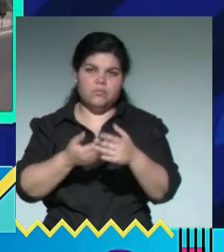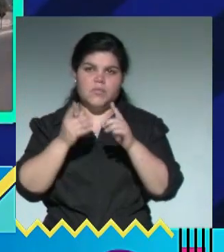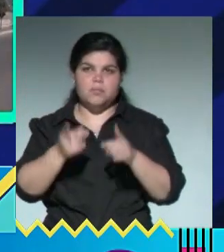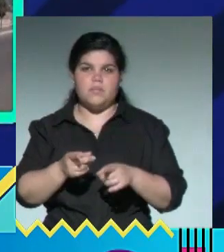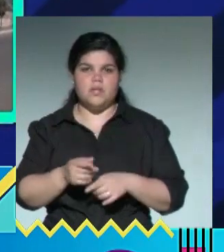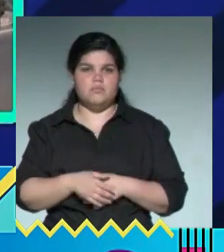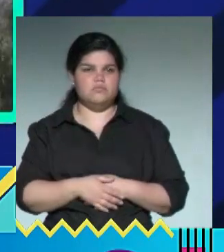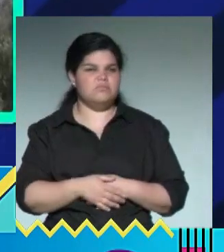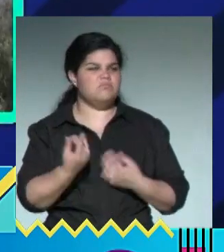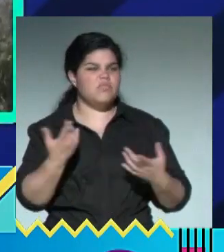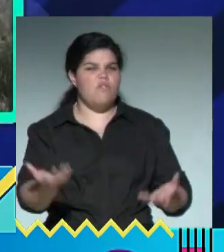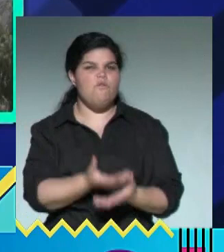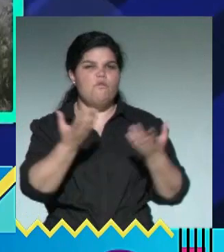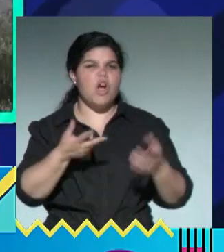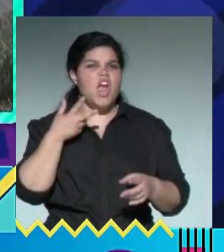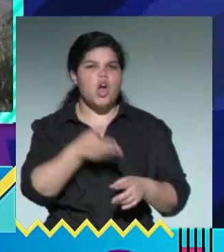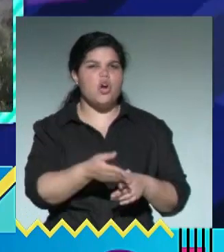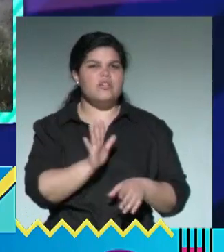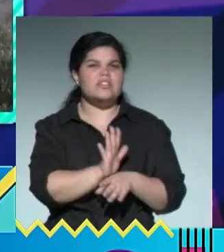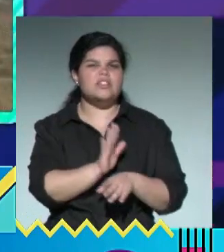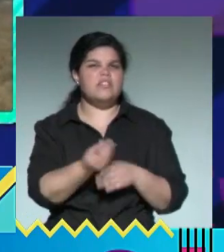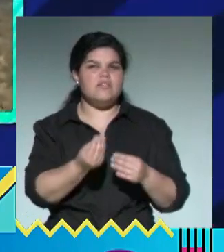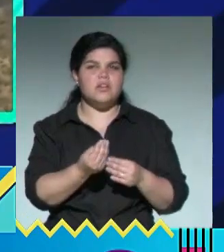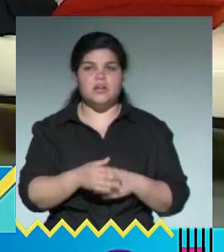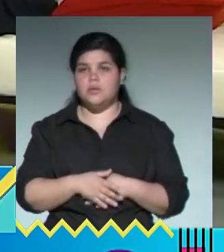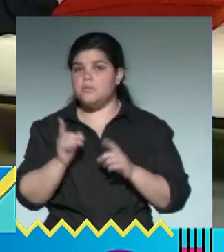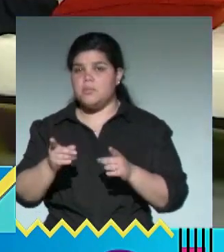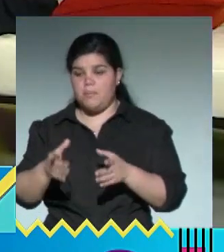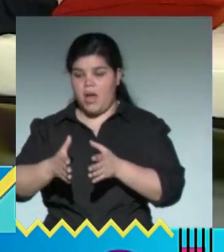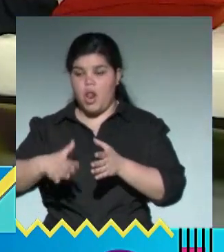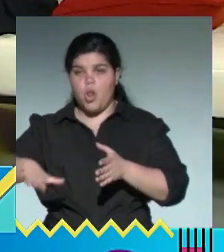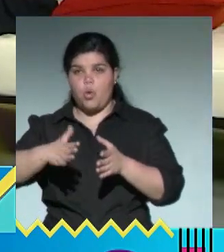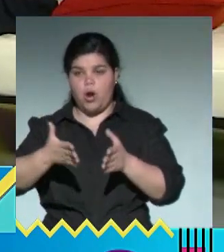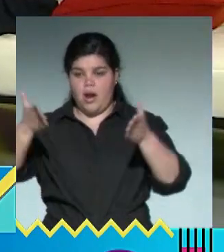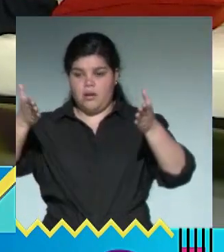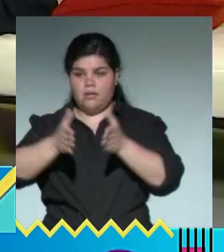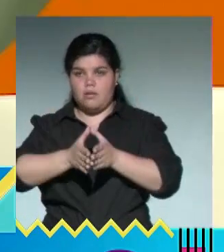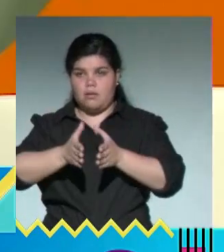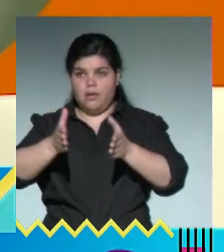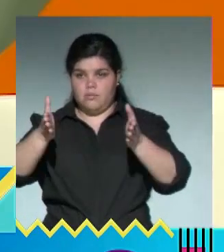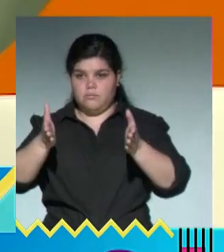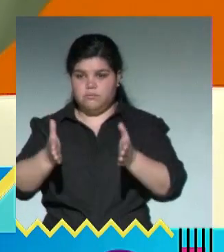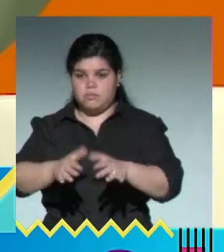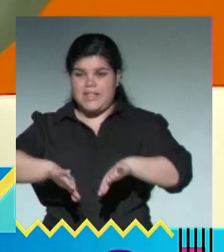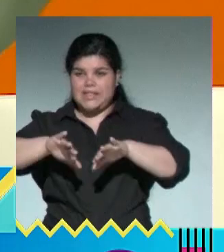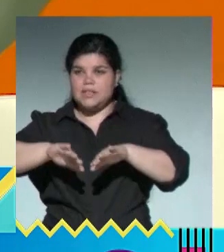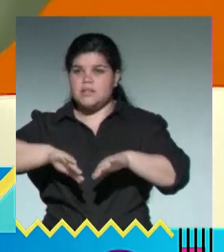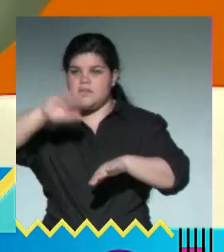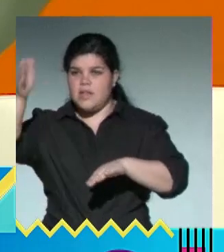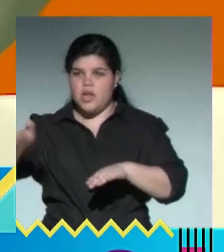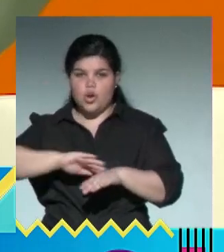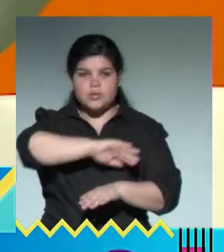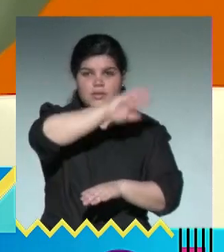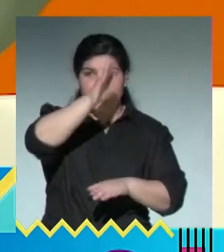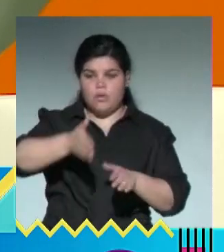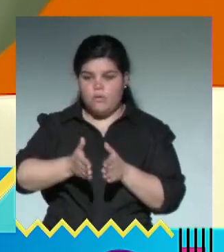¿Qué es el cortafuego? El cortafuego es justamente esto, ensanchar las picadas, pero lo podés utilizar, o sea, no solamente